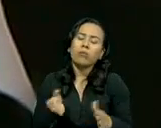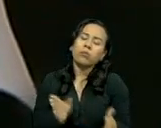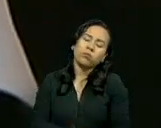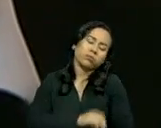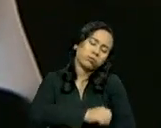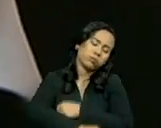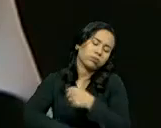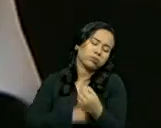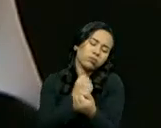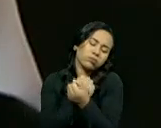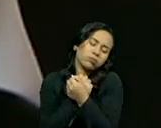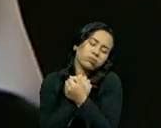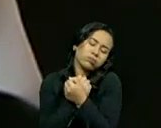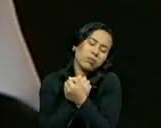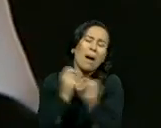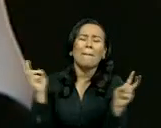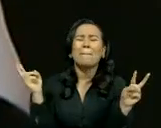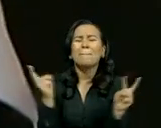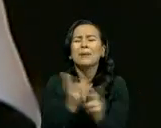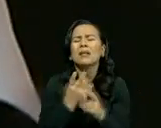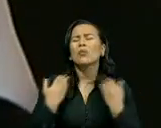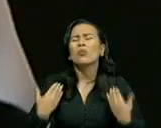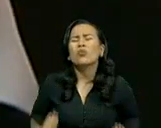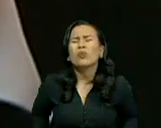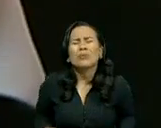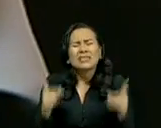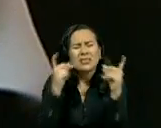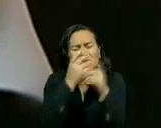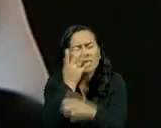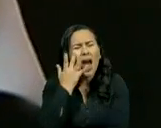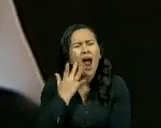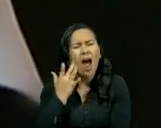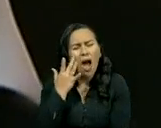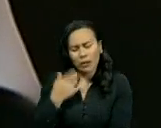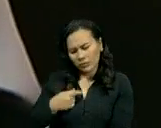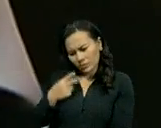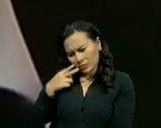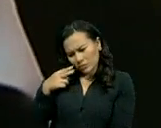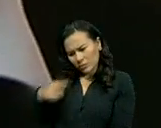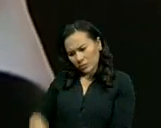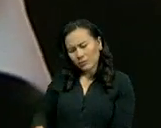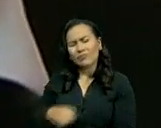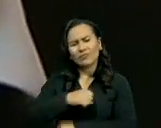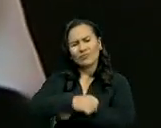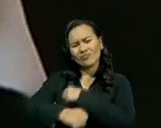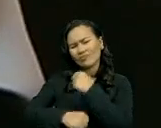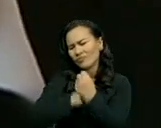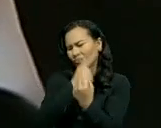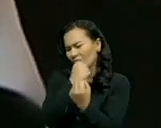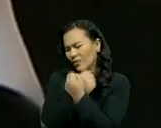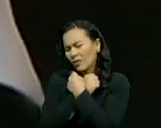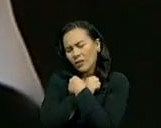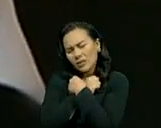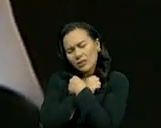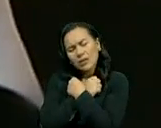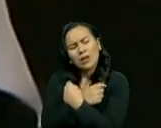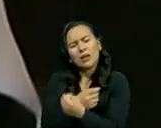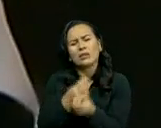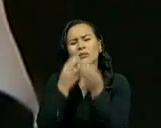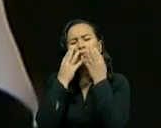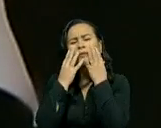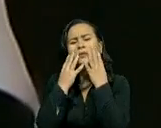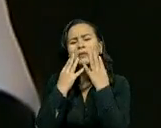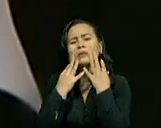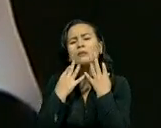una situación totalmente difícil de imaginar, maniatado, estaba, ya lleva algunos